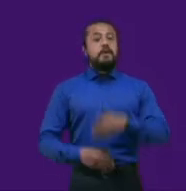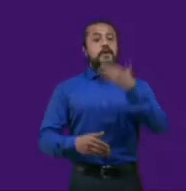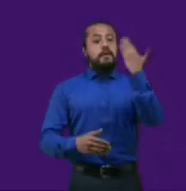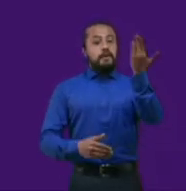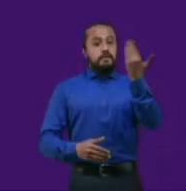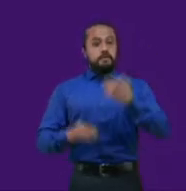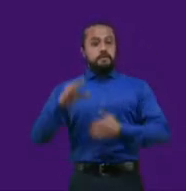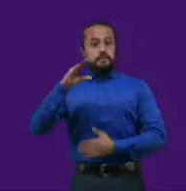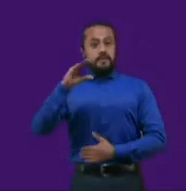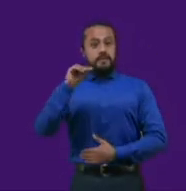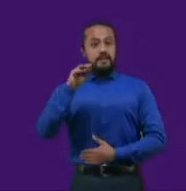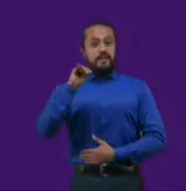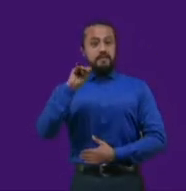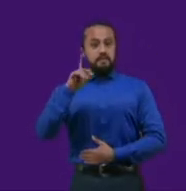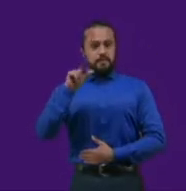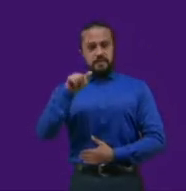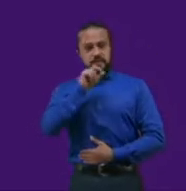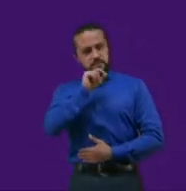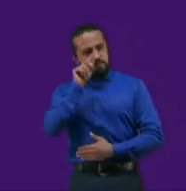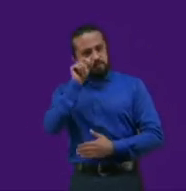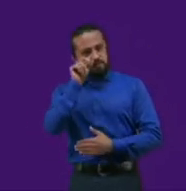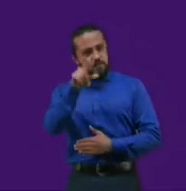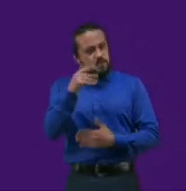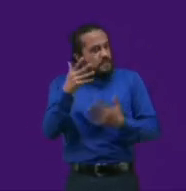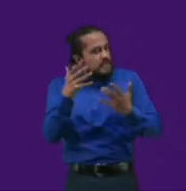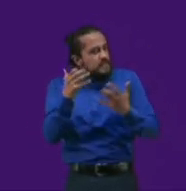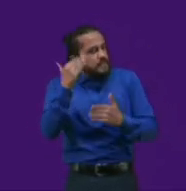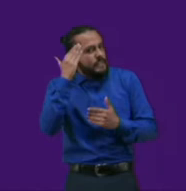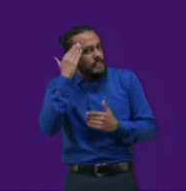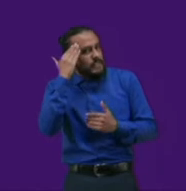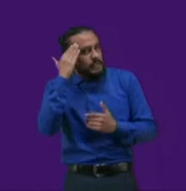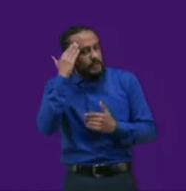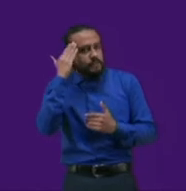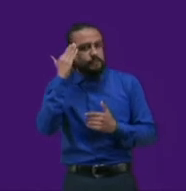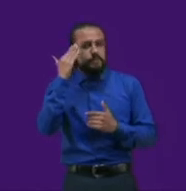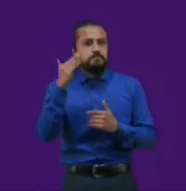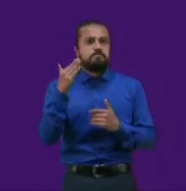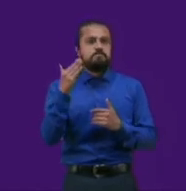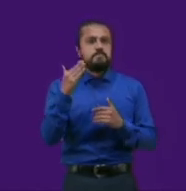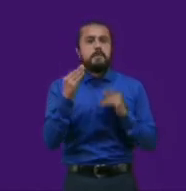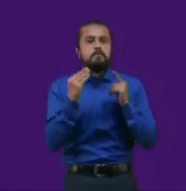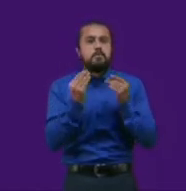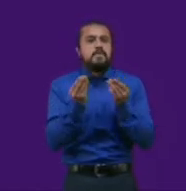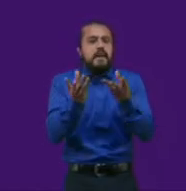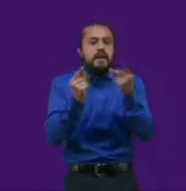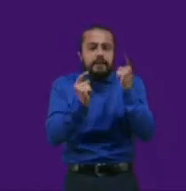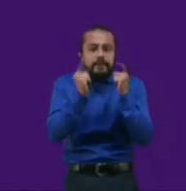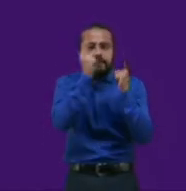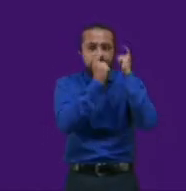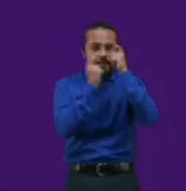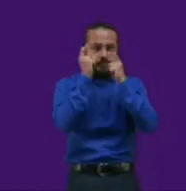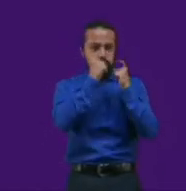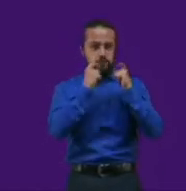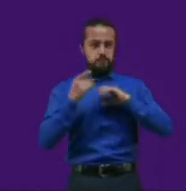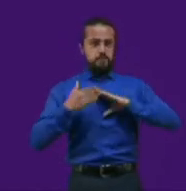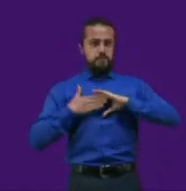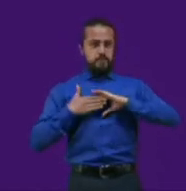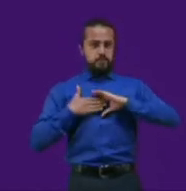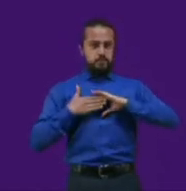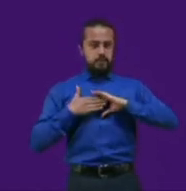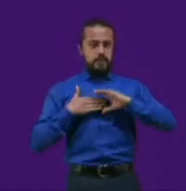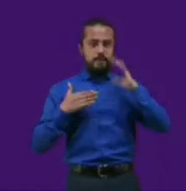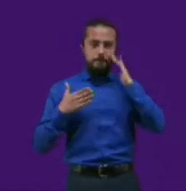déjame preguntarte un poco, ya como haciendo una reflexión personal con